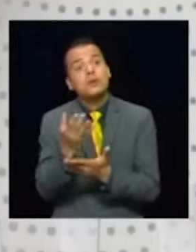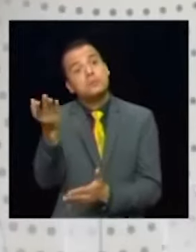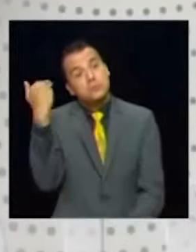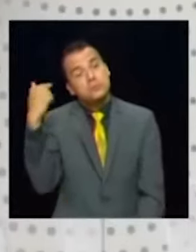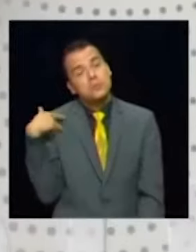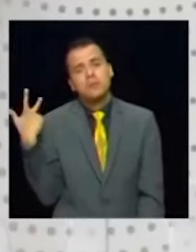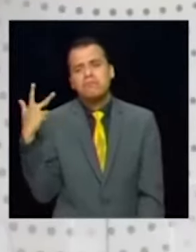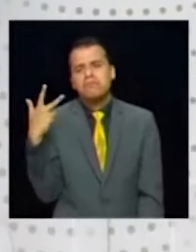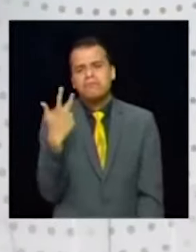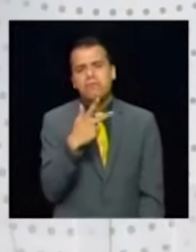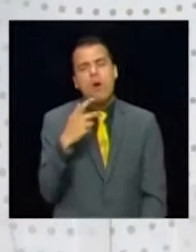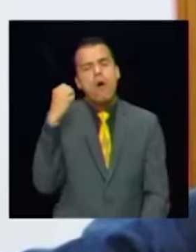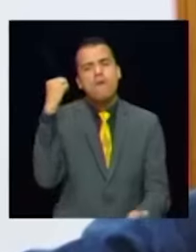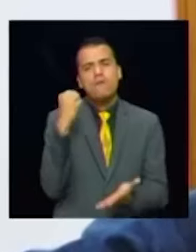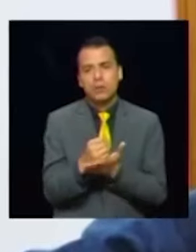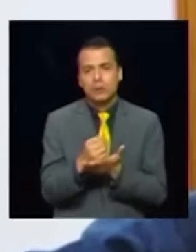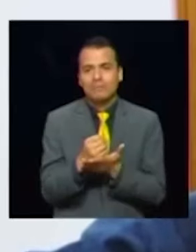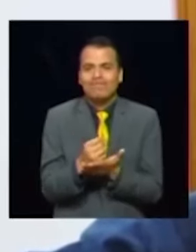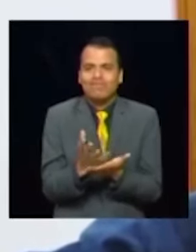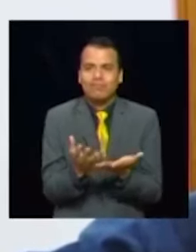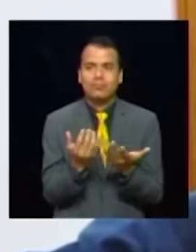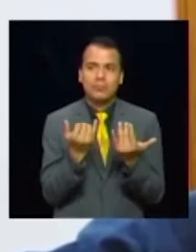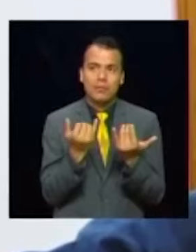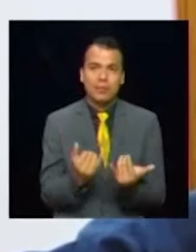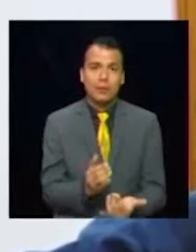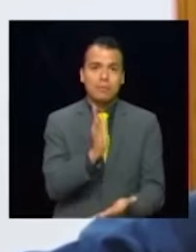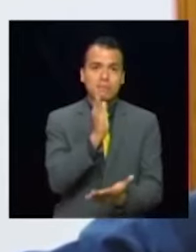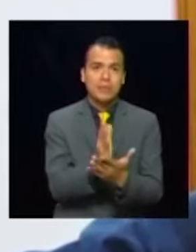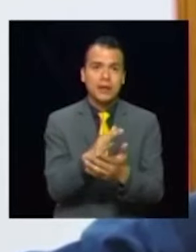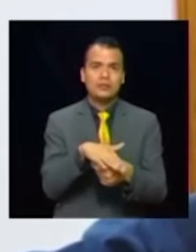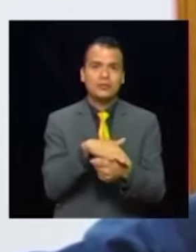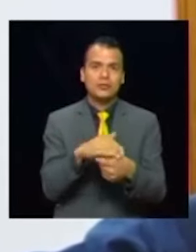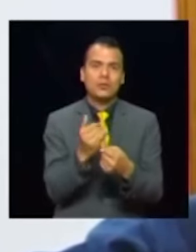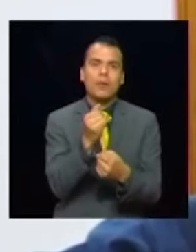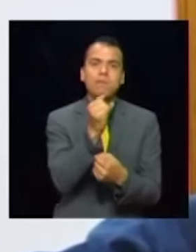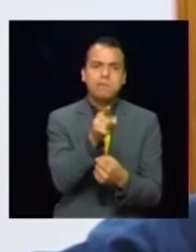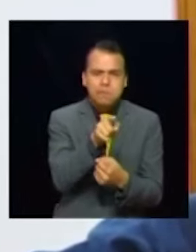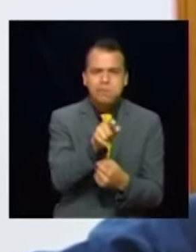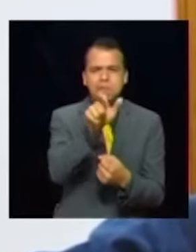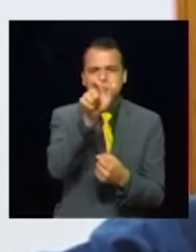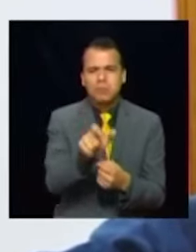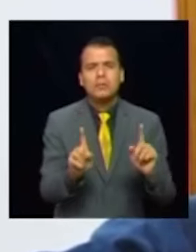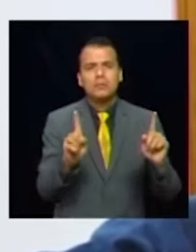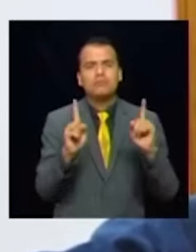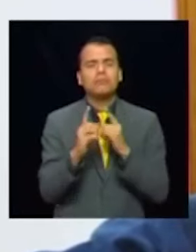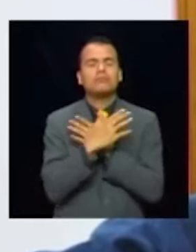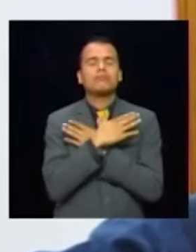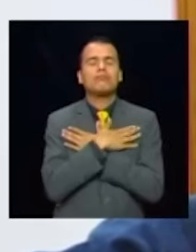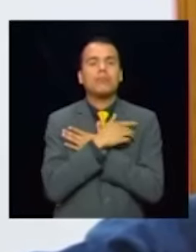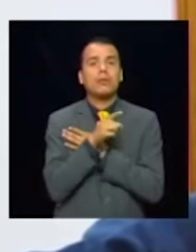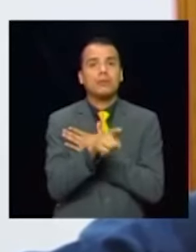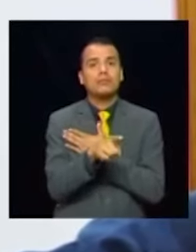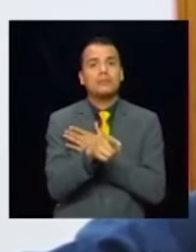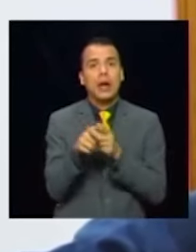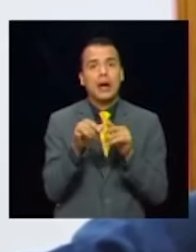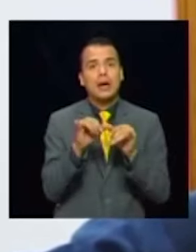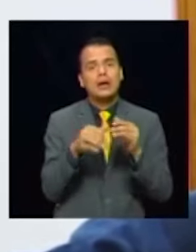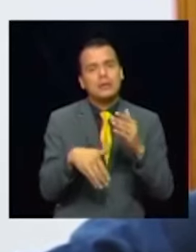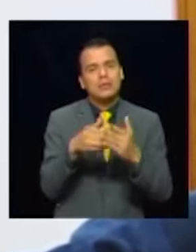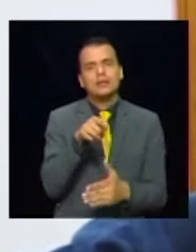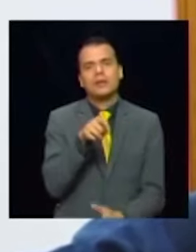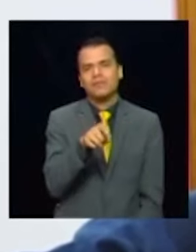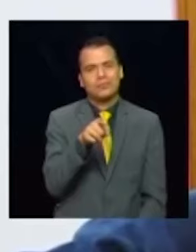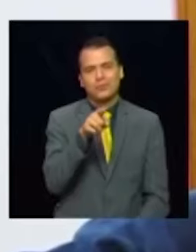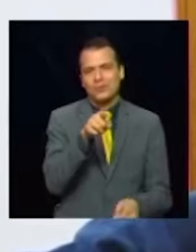por eso no se han podido realizar las honras fúnebres, incluso tuvieron que trasladarse de